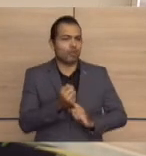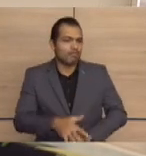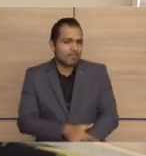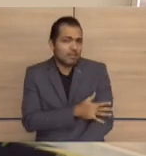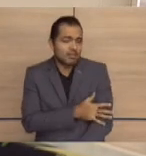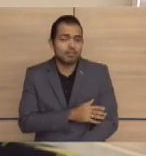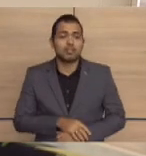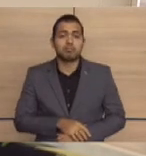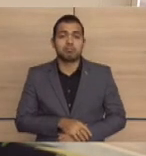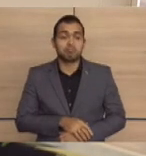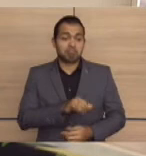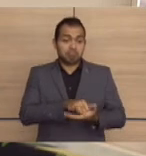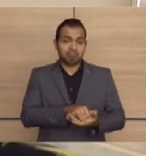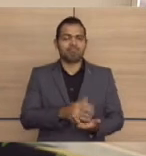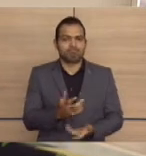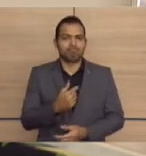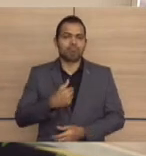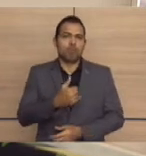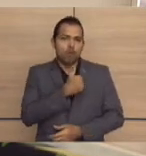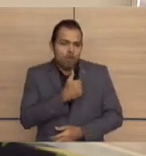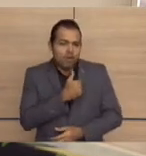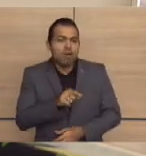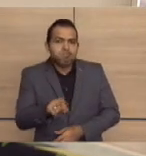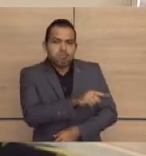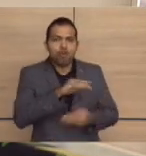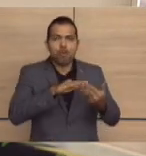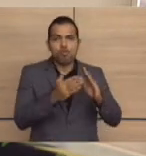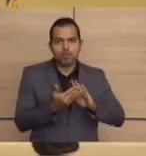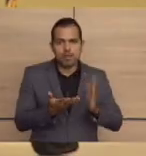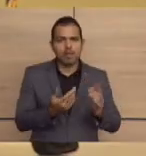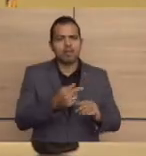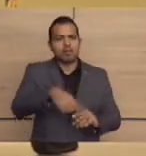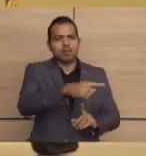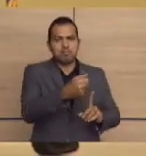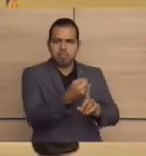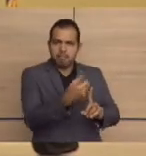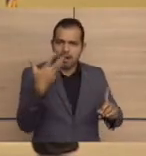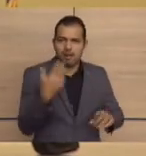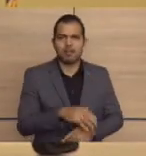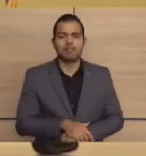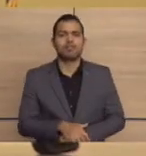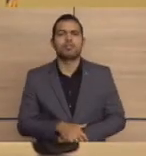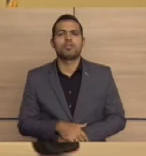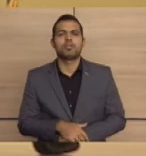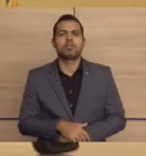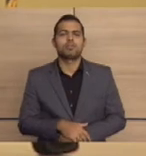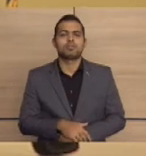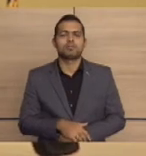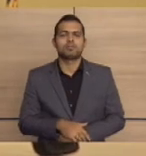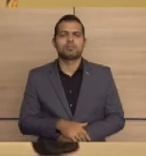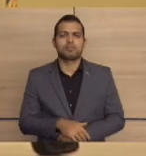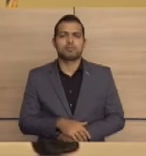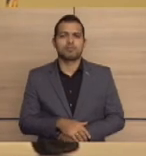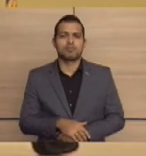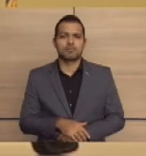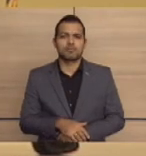que el impacto en la vida de los jóvenes, de las comunidades, en cuanto a cuando un joven se apropia de su iniciativa, de lo